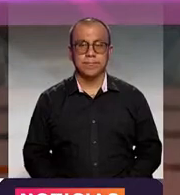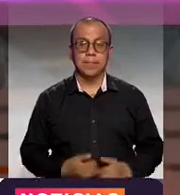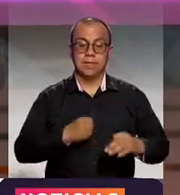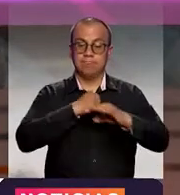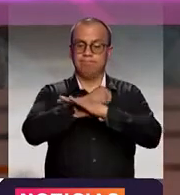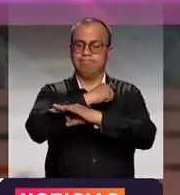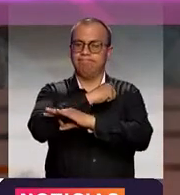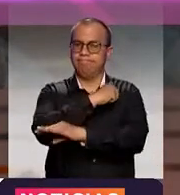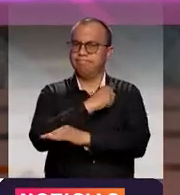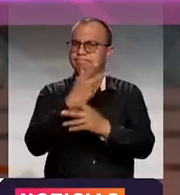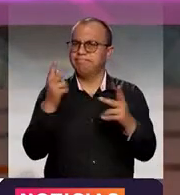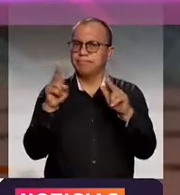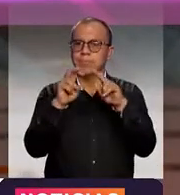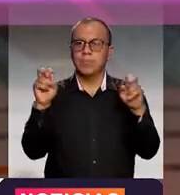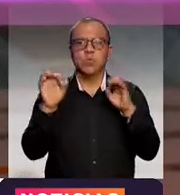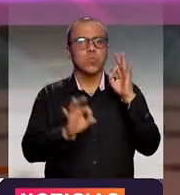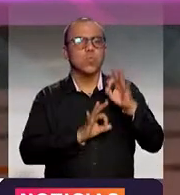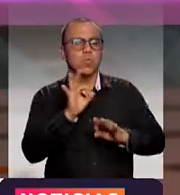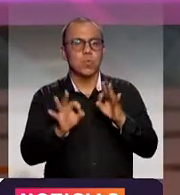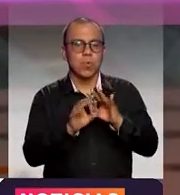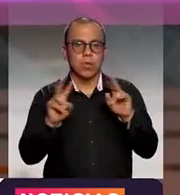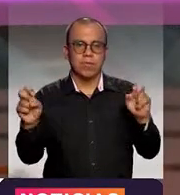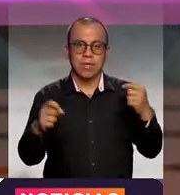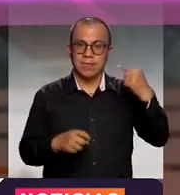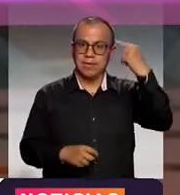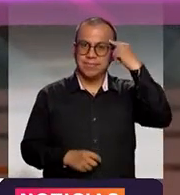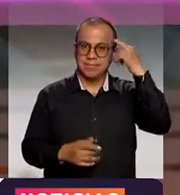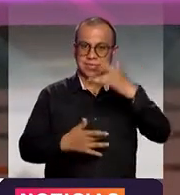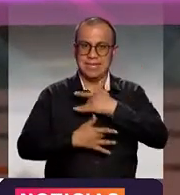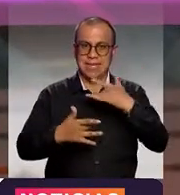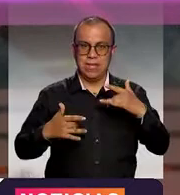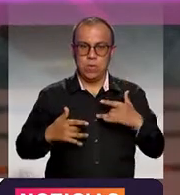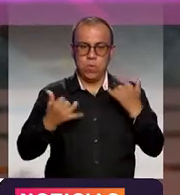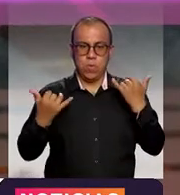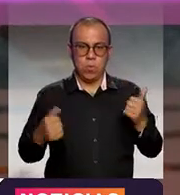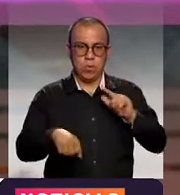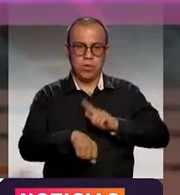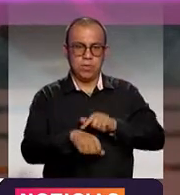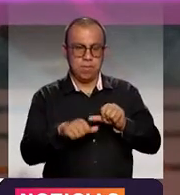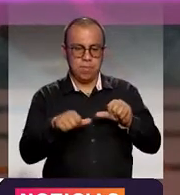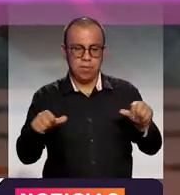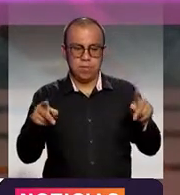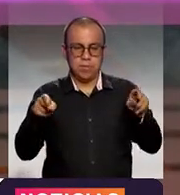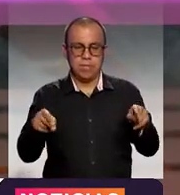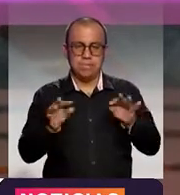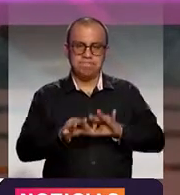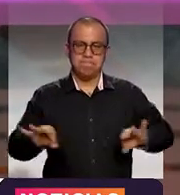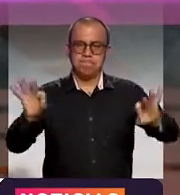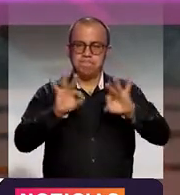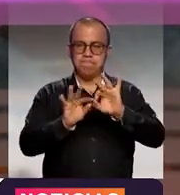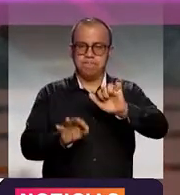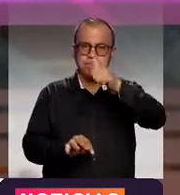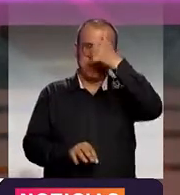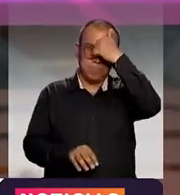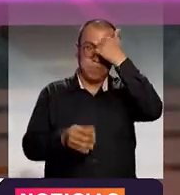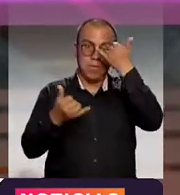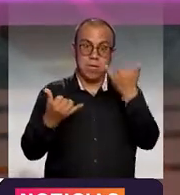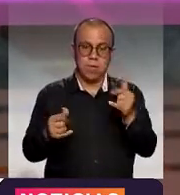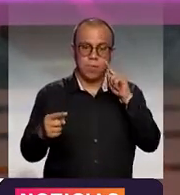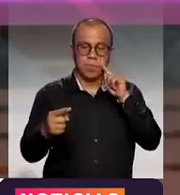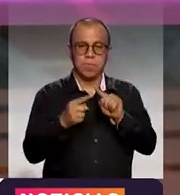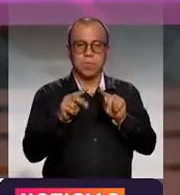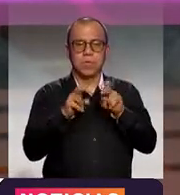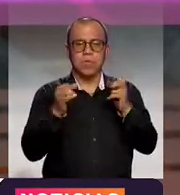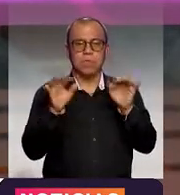Los psicólogos aseguran que el cuidado de la salud mental de los niños y niñas en medio de la pandemia es fundamental. Por esta razón, indican